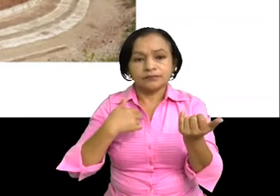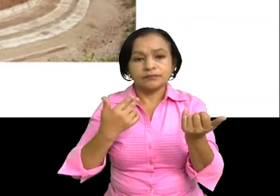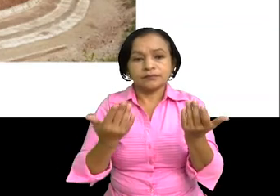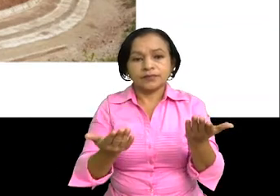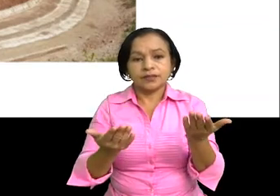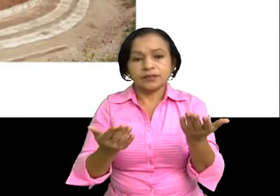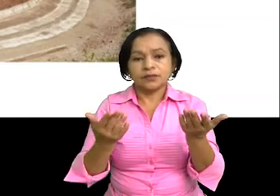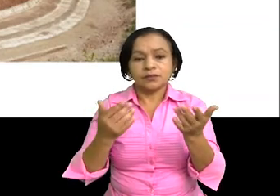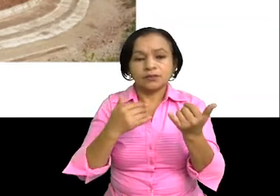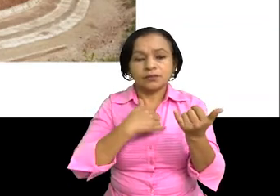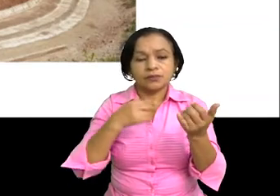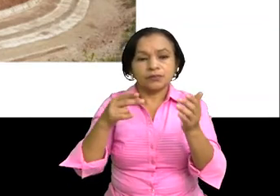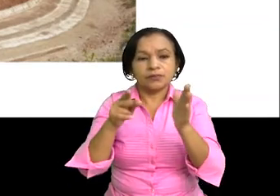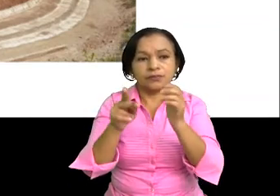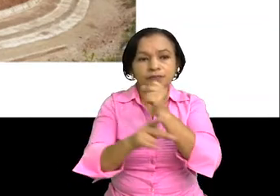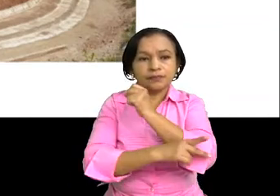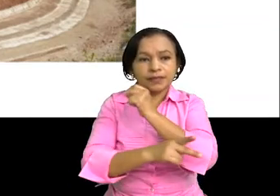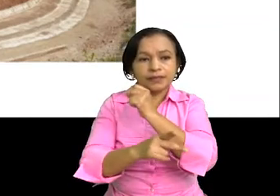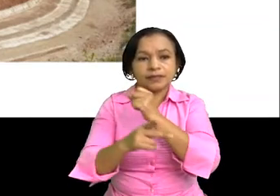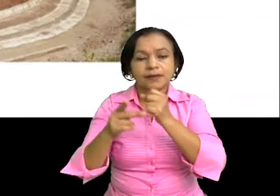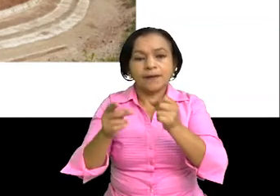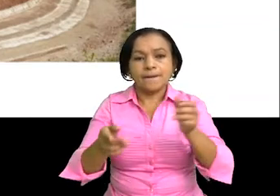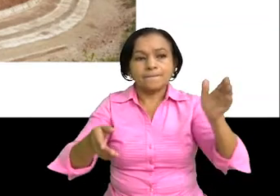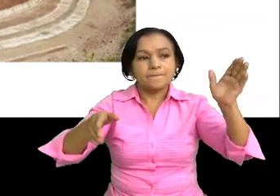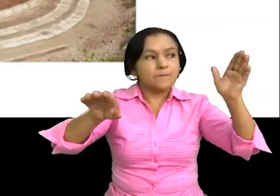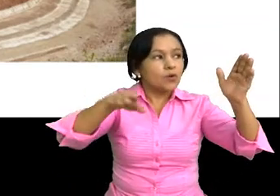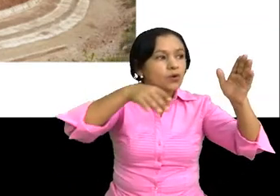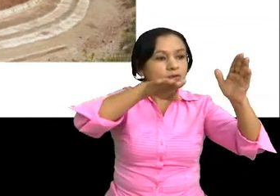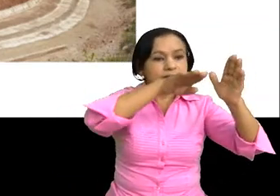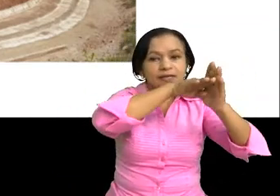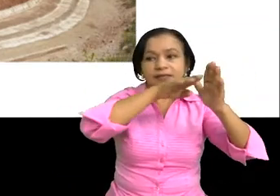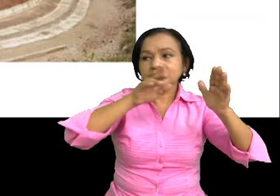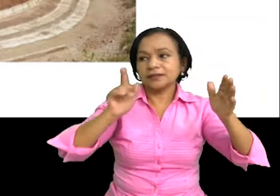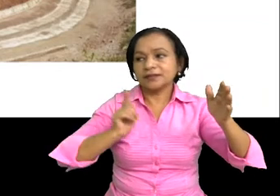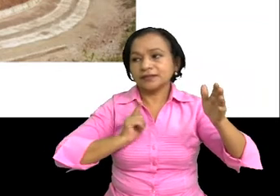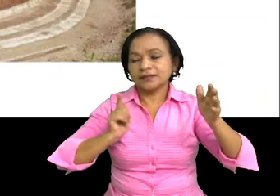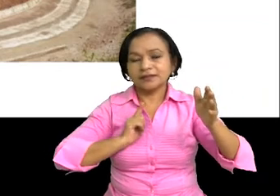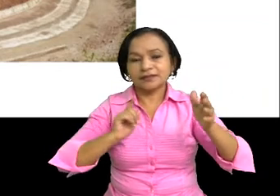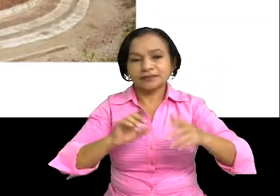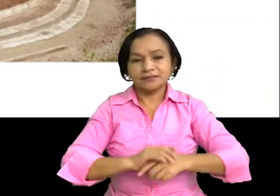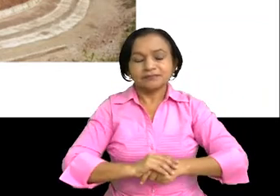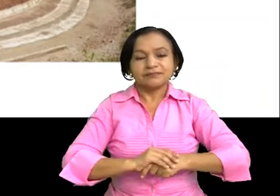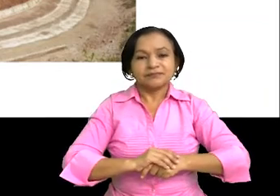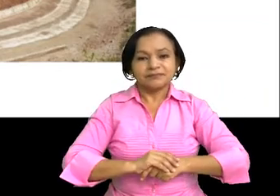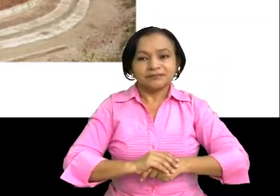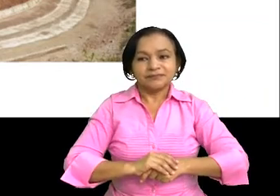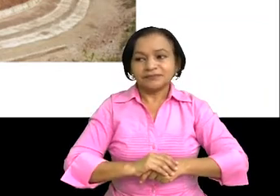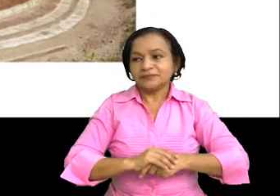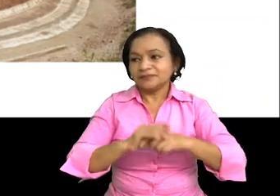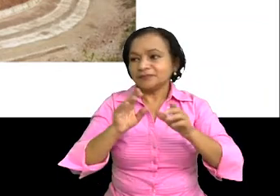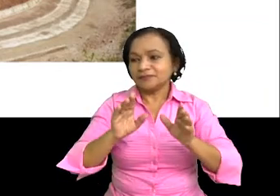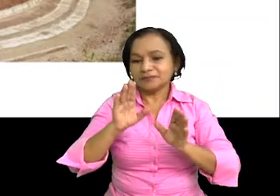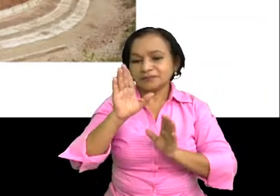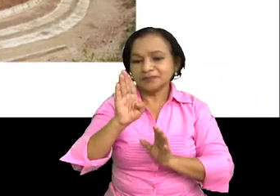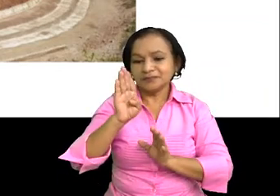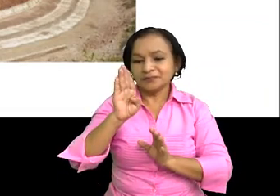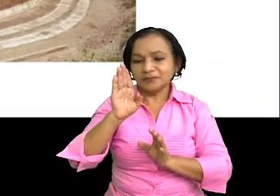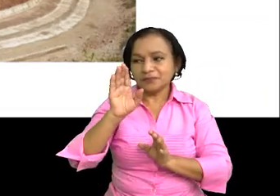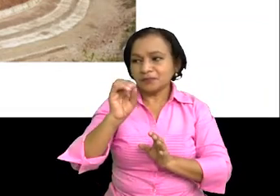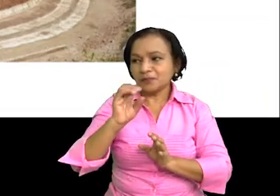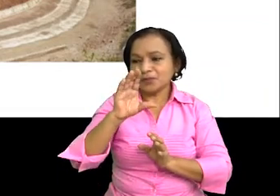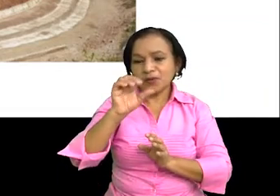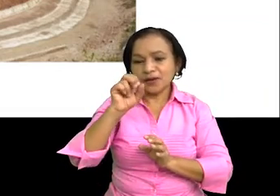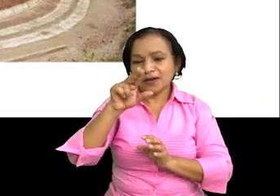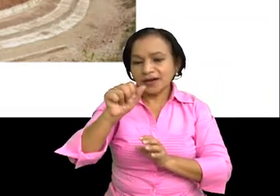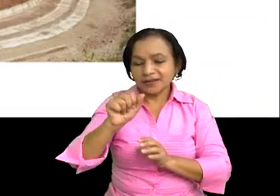por el interior del país, por la zona montañosa, a conectar con Bocana de Paiguas. Y ya de